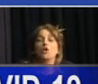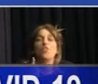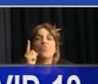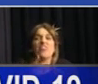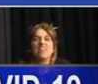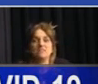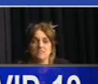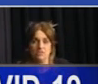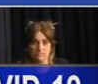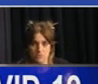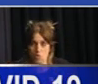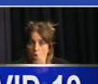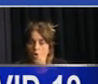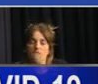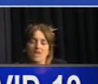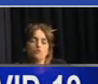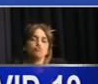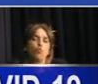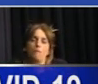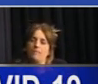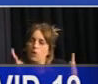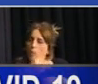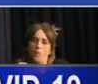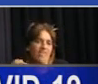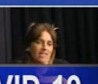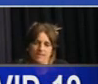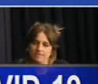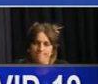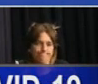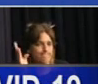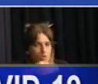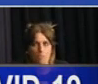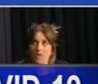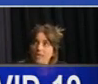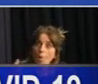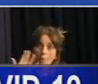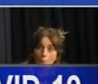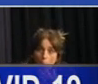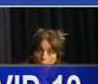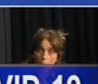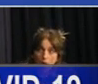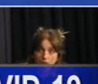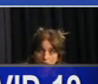de suspender el ingreso al país